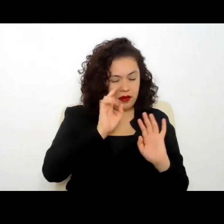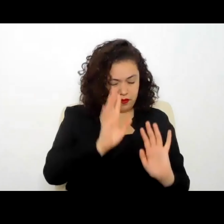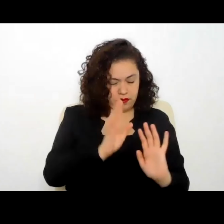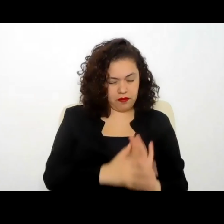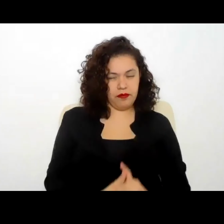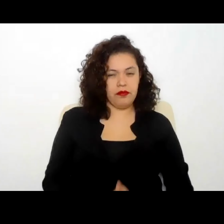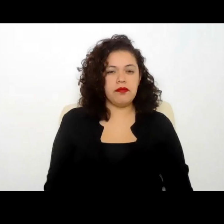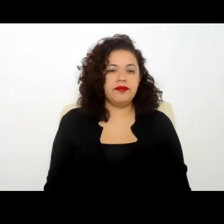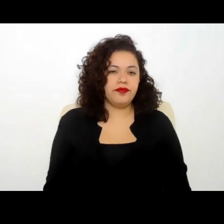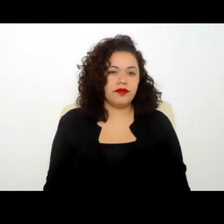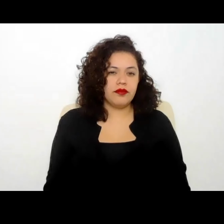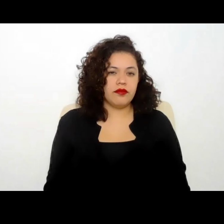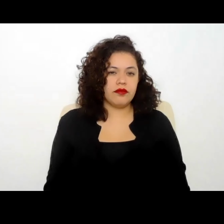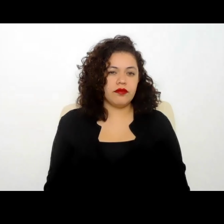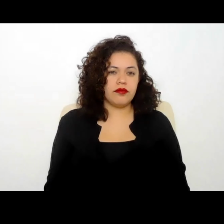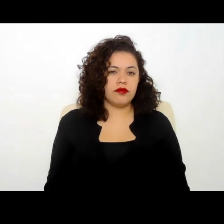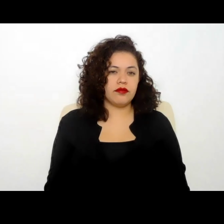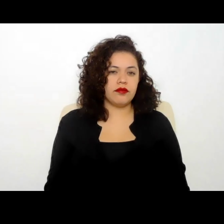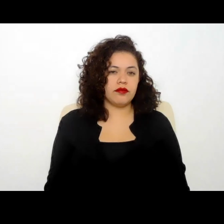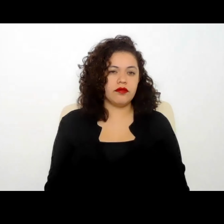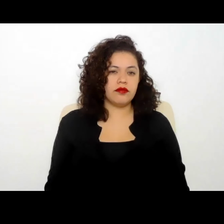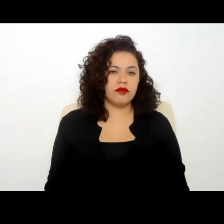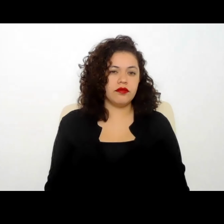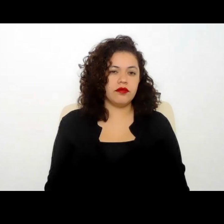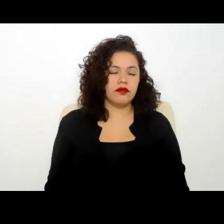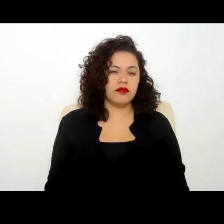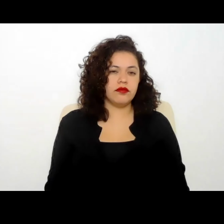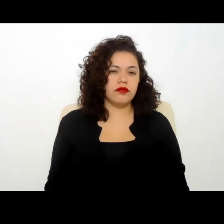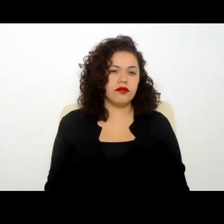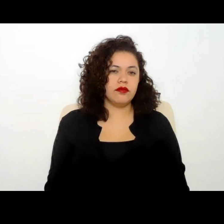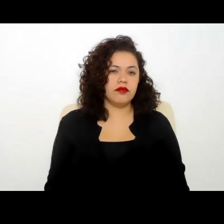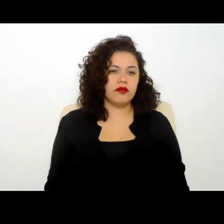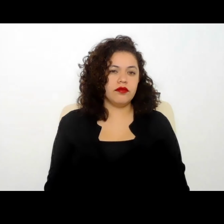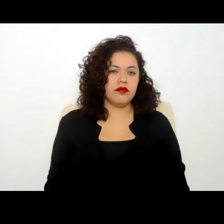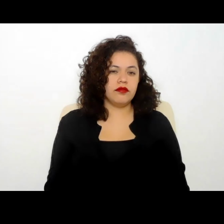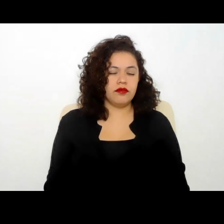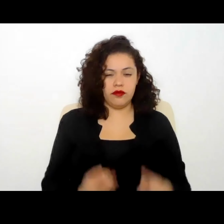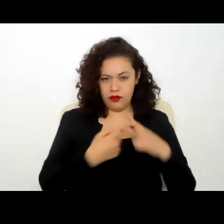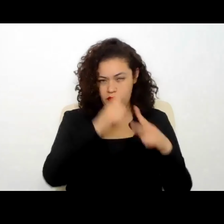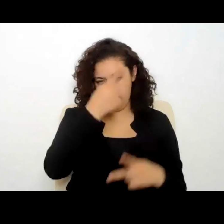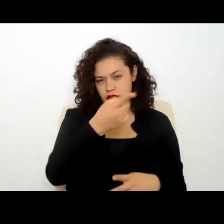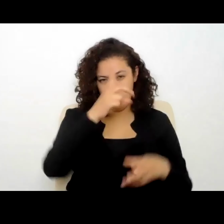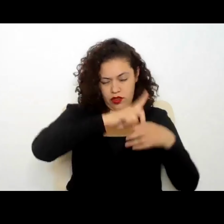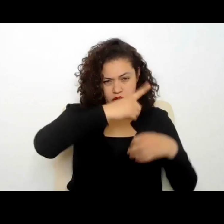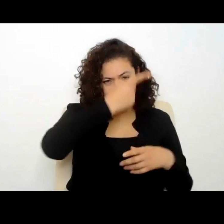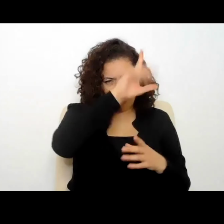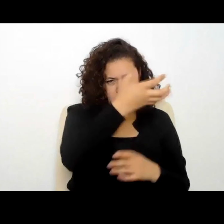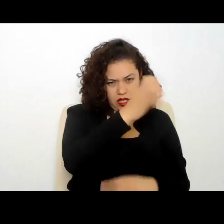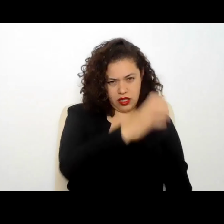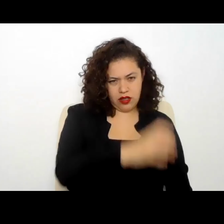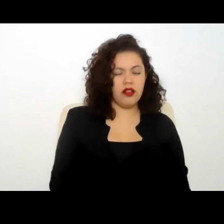me parecería, por ejemplo, que arranca tu primer donativo el 1 de enero,